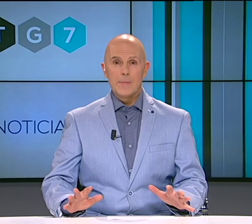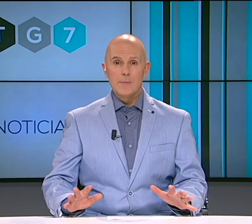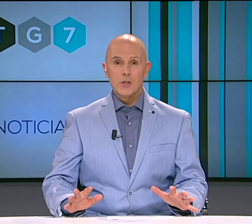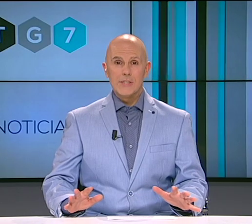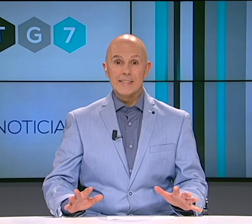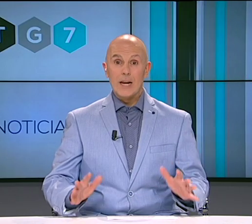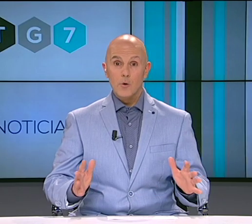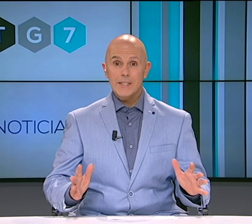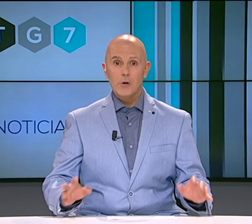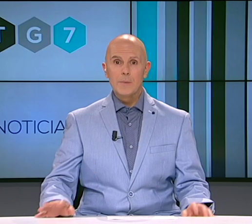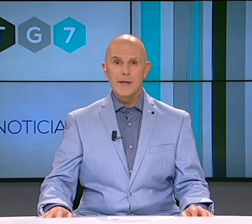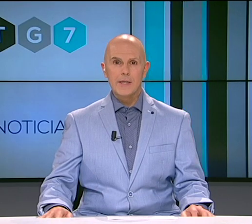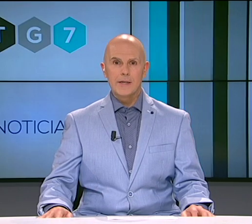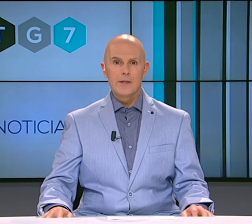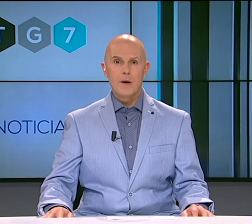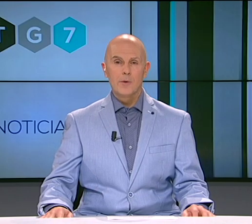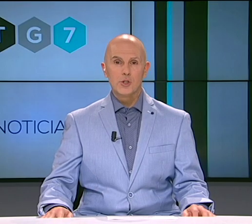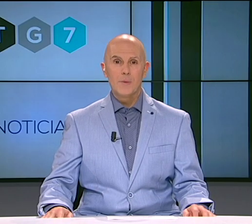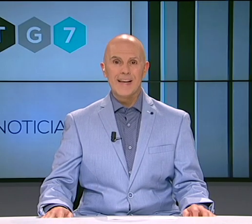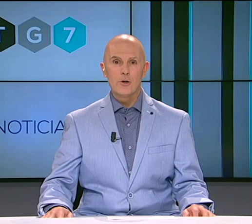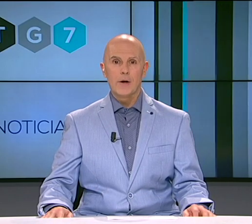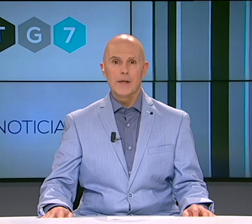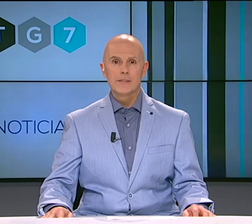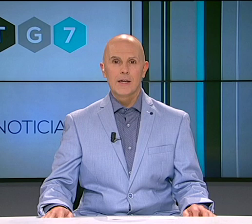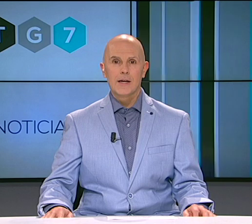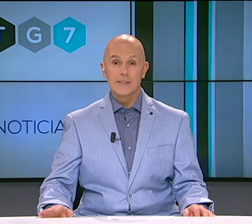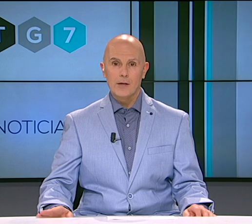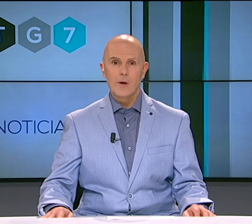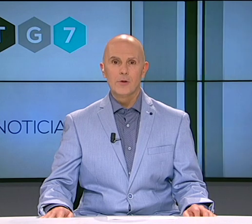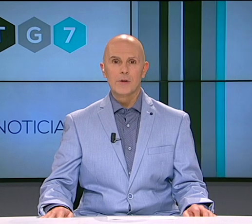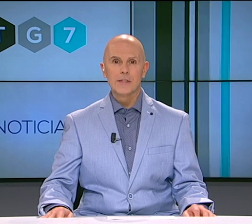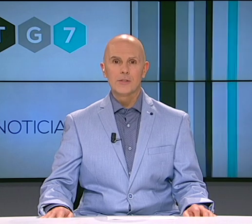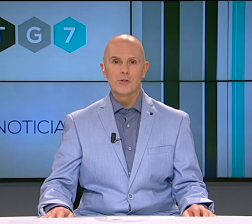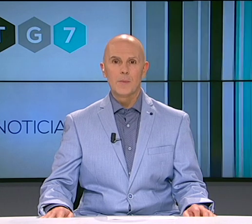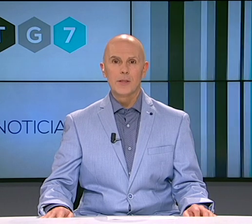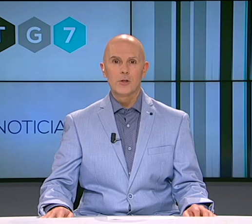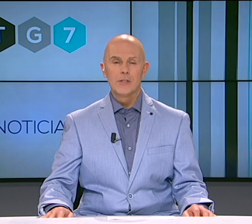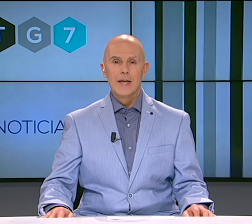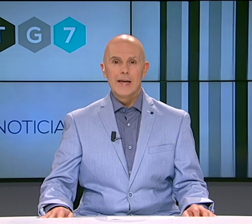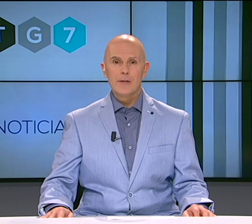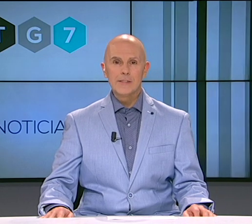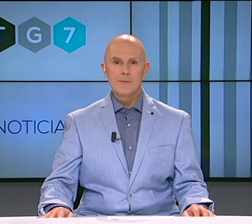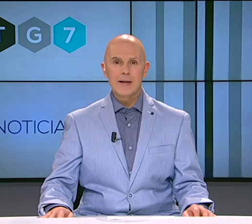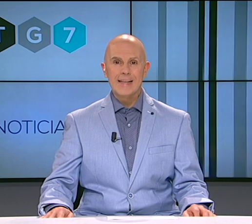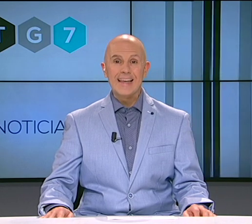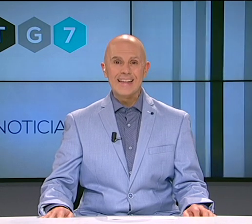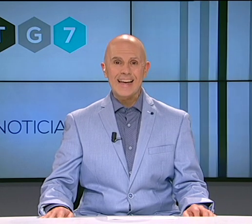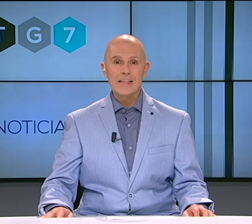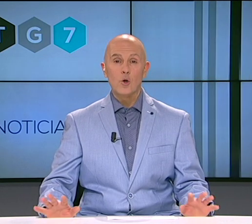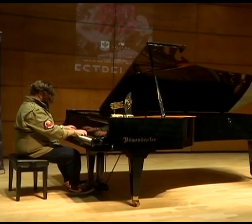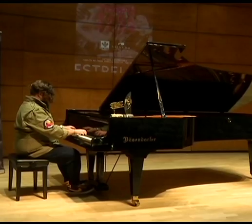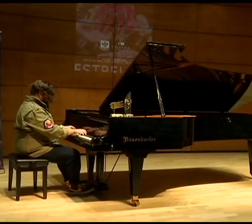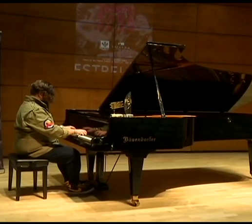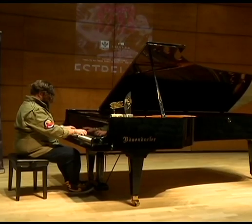Nos despedimos hasta el lunes con el pianista granadino Ambrosio Valero, que está actuando en estos momentos en el festival que